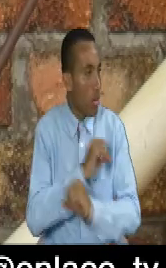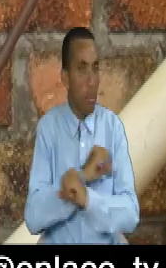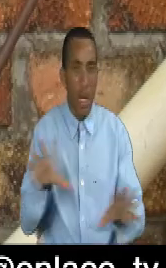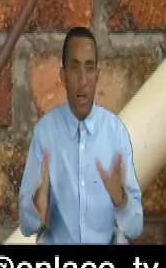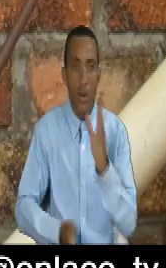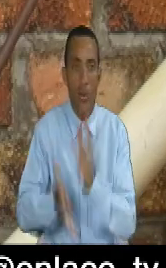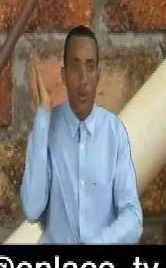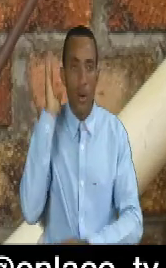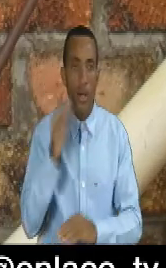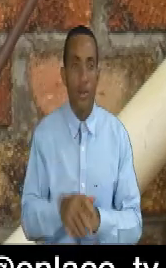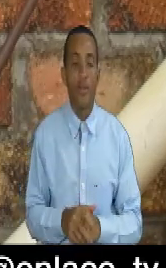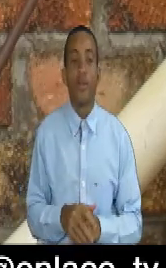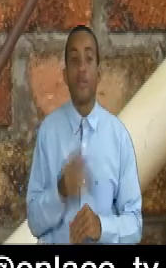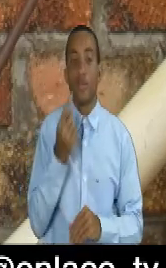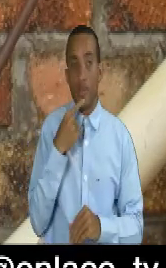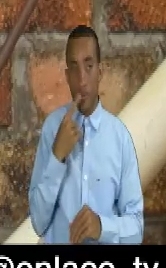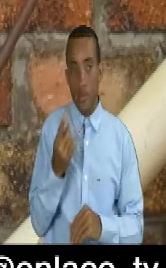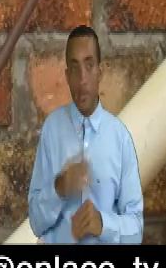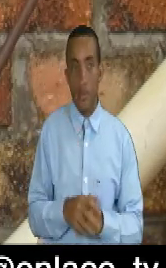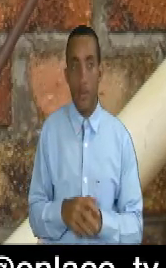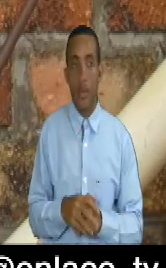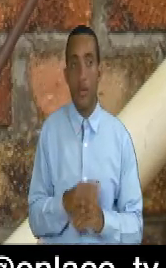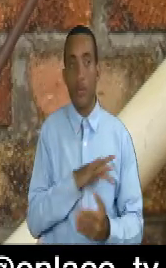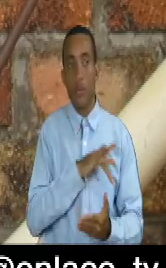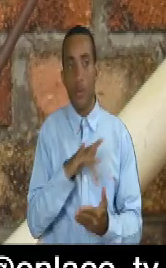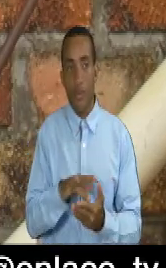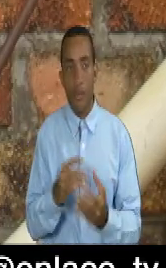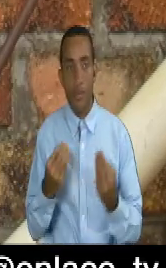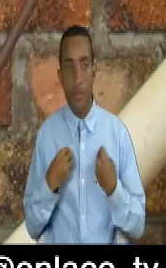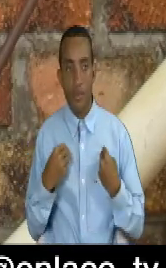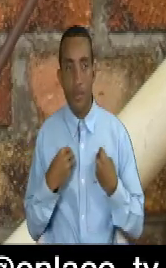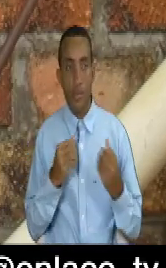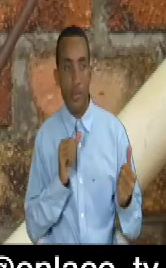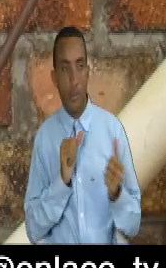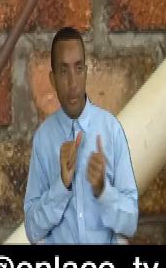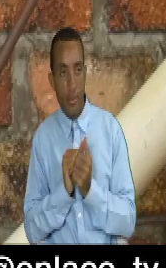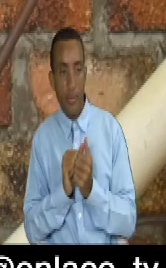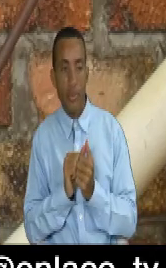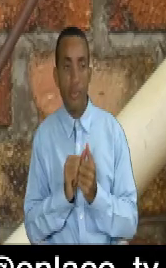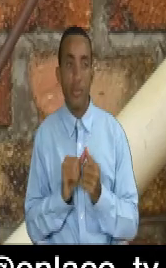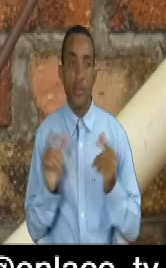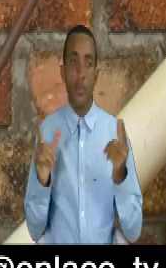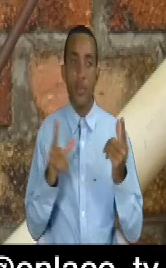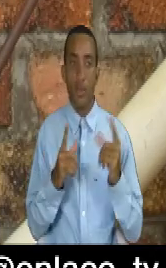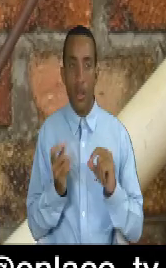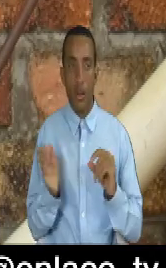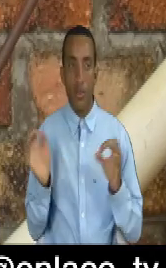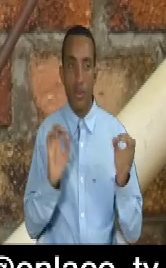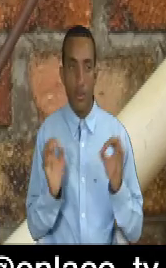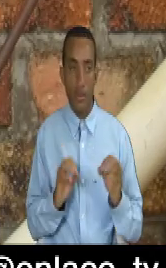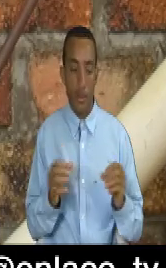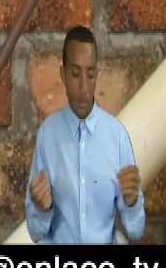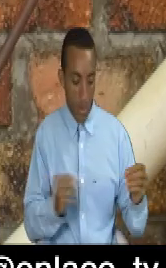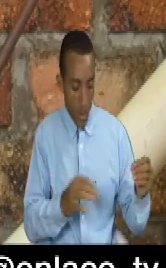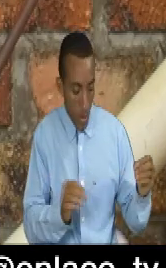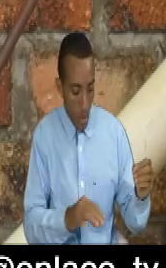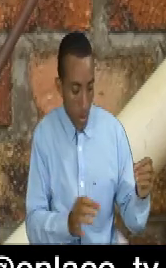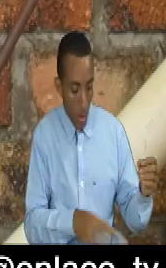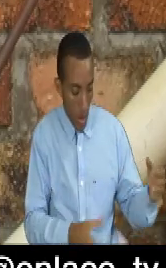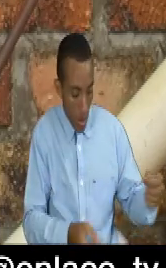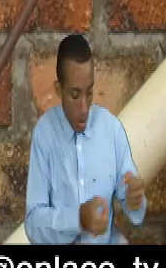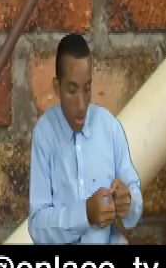Ella había manifestado que iba a venirse a vivir unos días conmigo y había organizado una maleta con sus cosas,